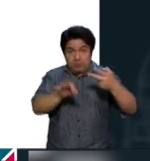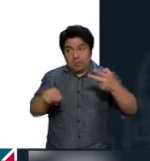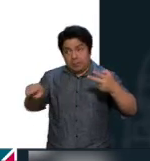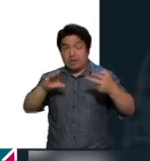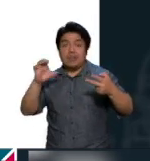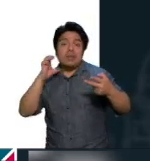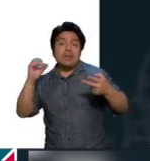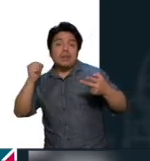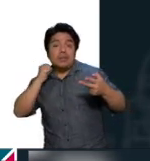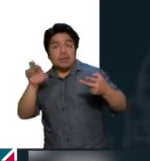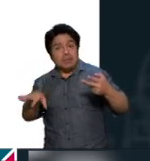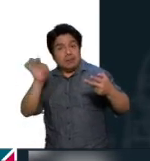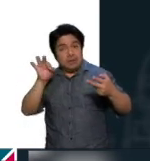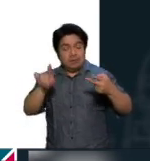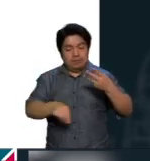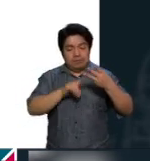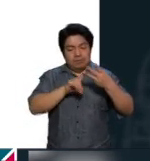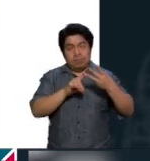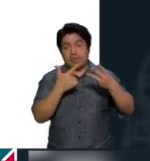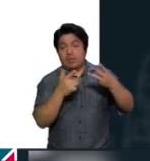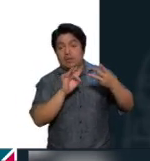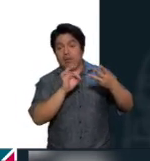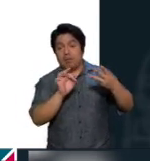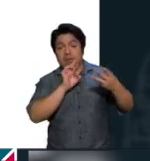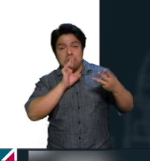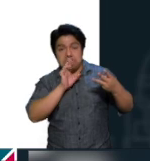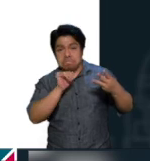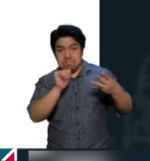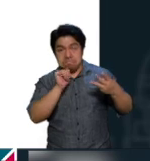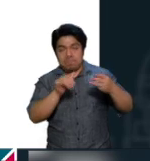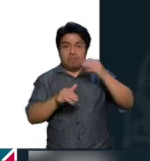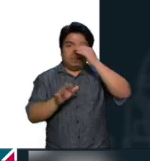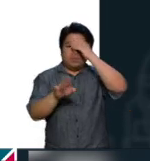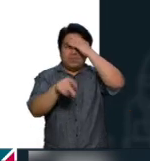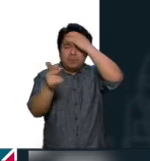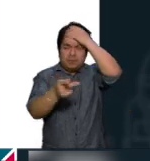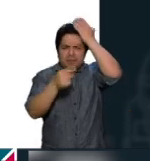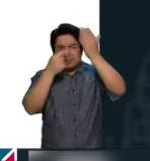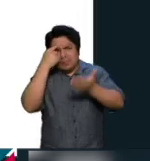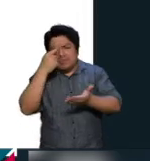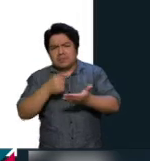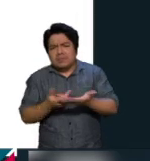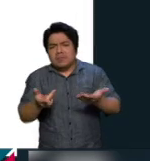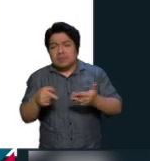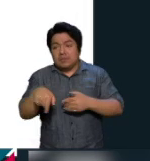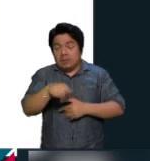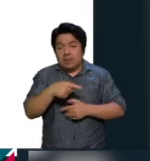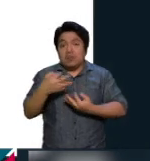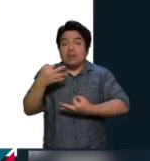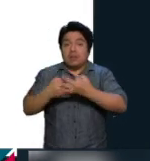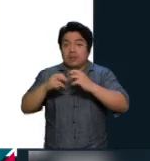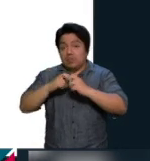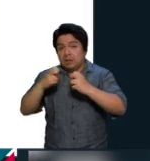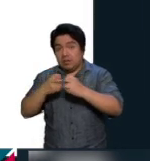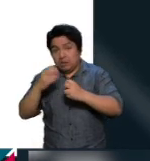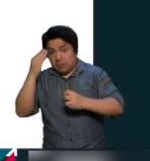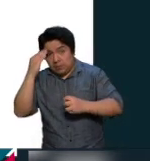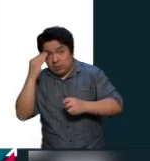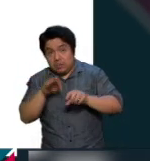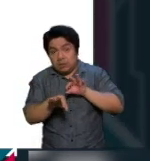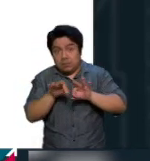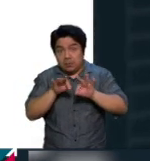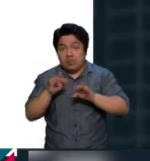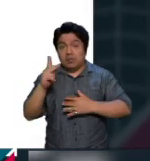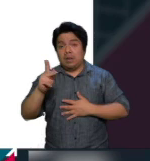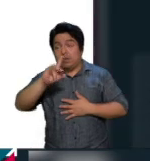electos por el Senado y no contestó el 7%. A la pregunta ¿cómo cree usted que deben ser elegidos los magistrados y jueces y ministros del